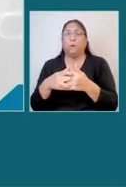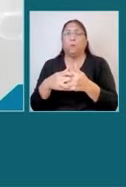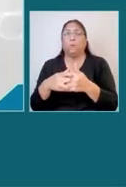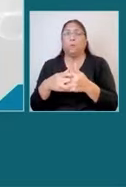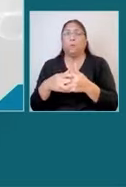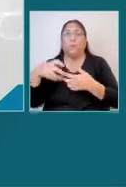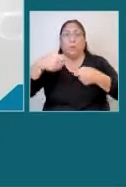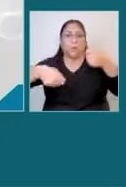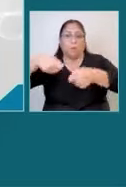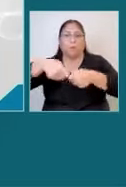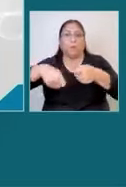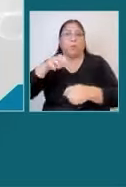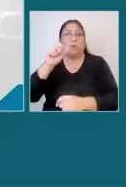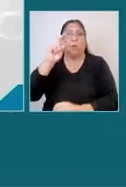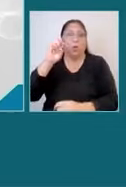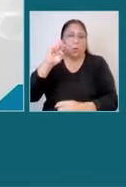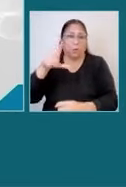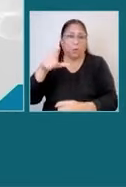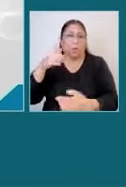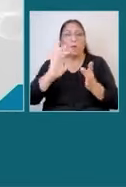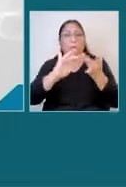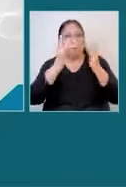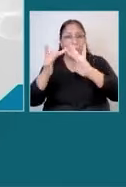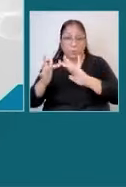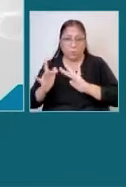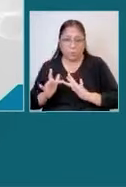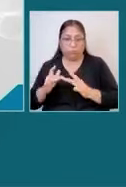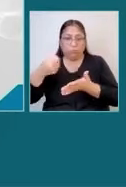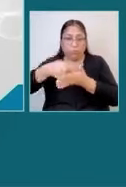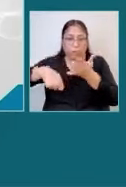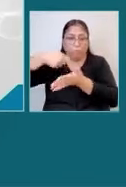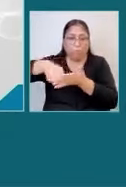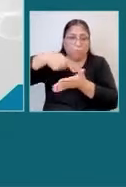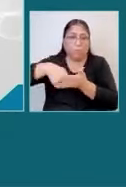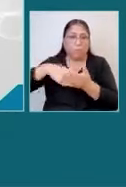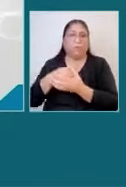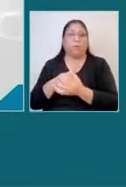de la inversión ángel, ¿no?, de las redes de inversionistas ángeles, y también,